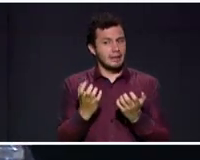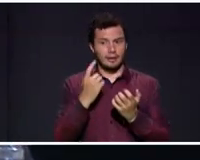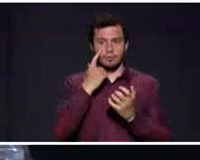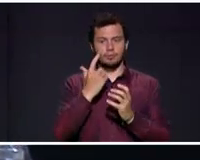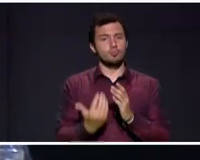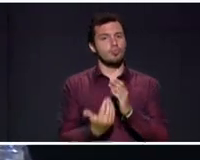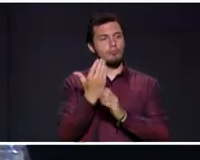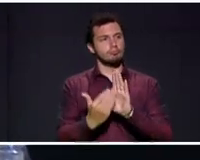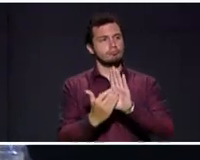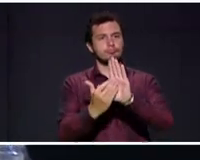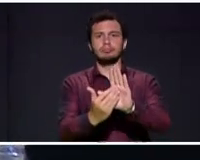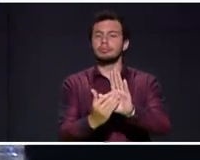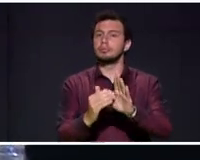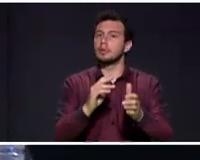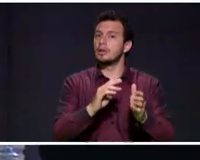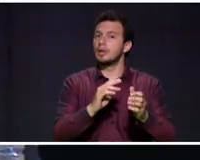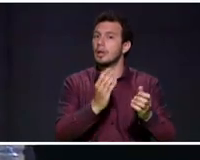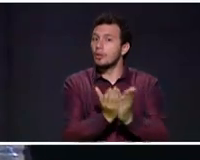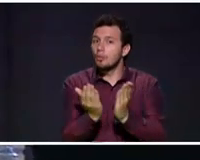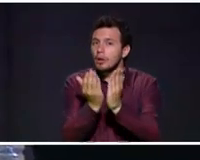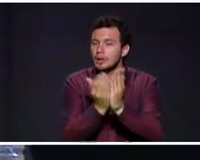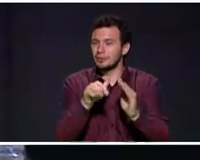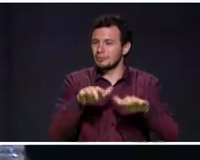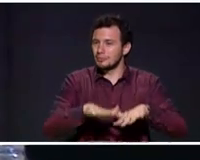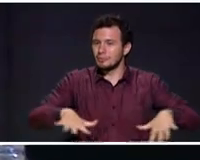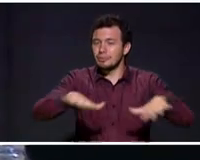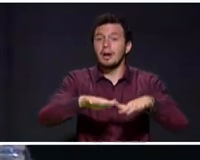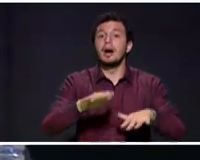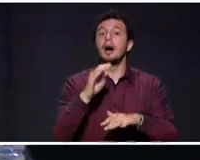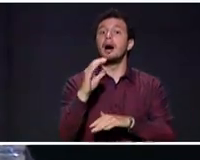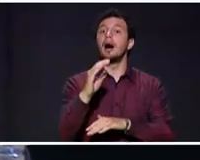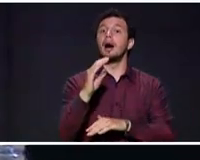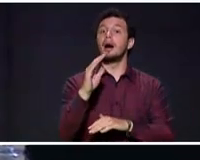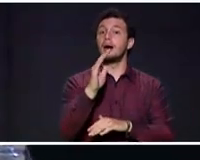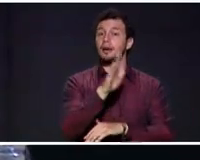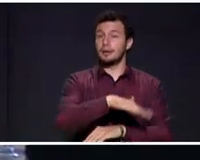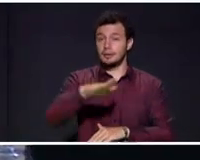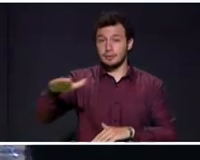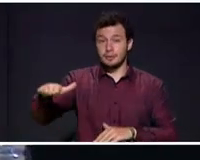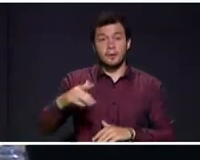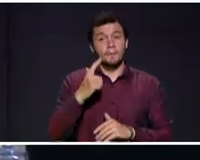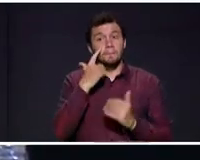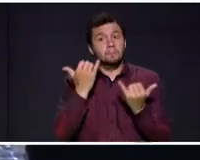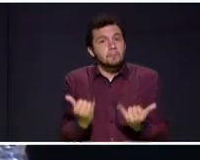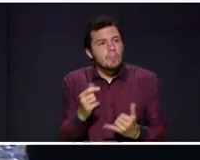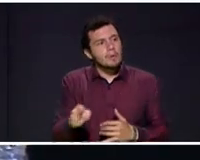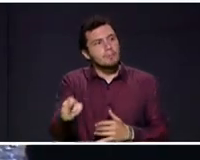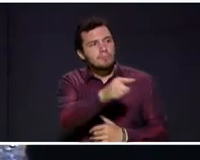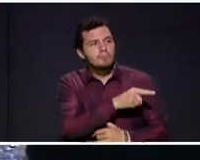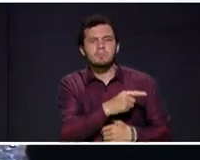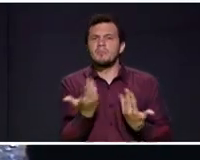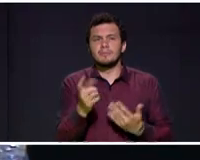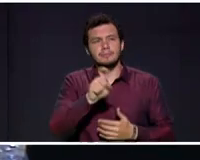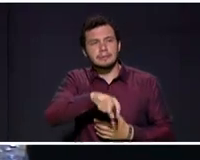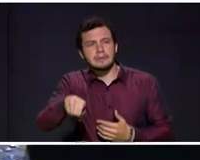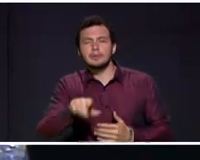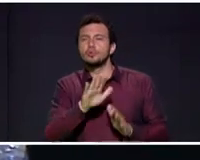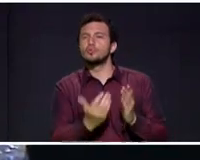regiones se están apartando su gente y sus personas de lo que realmente es necesitando en el modelo educativo